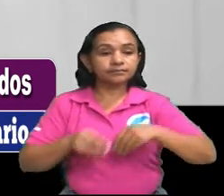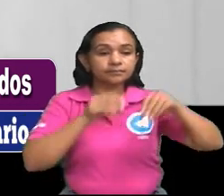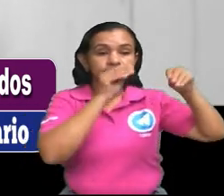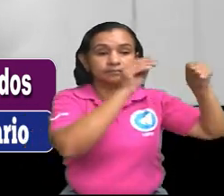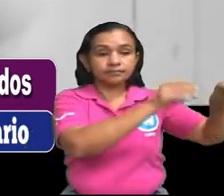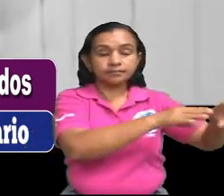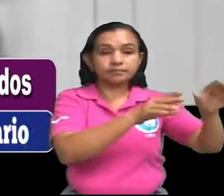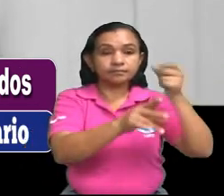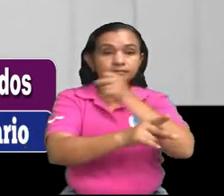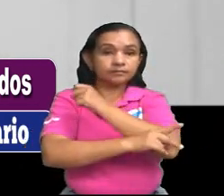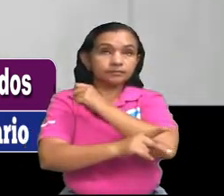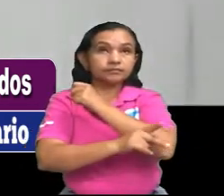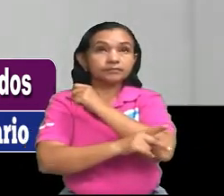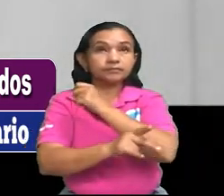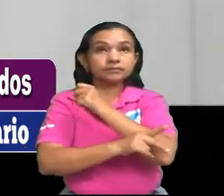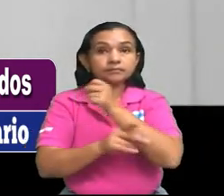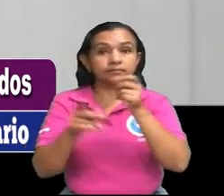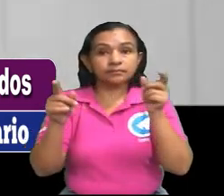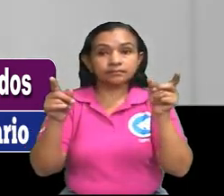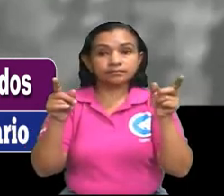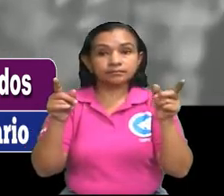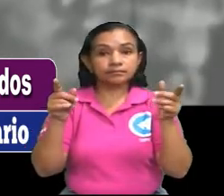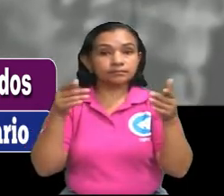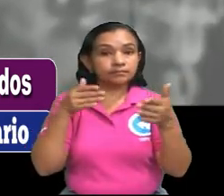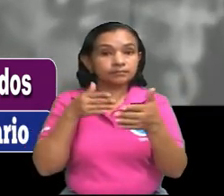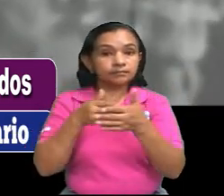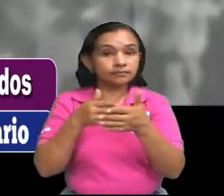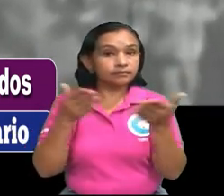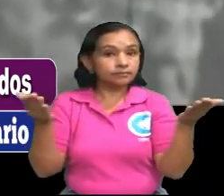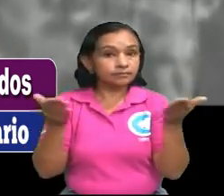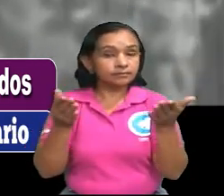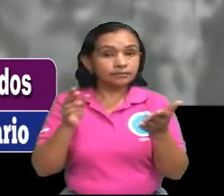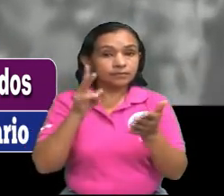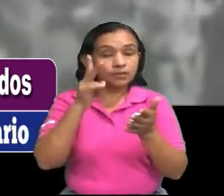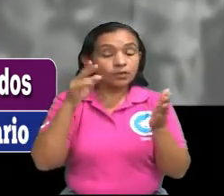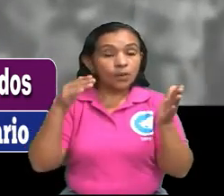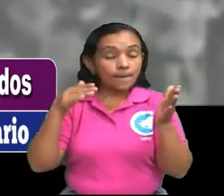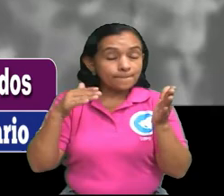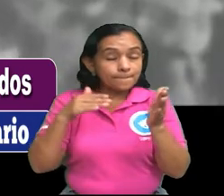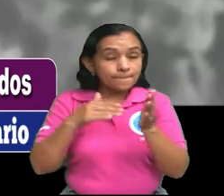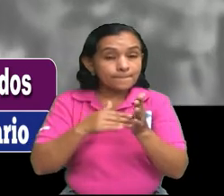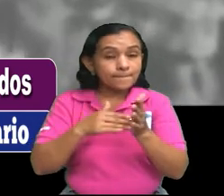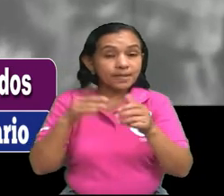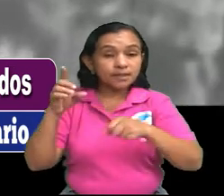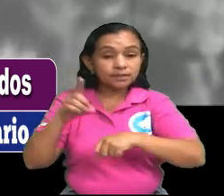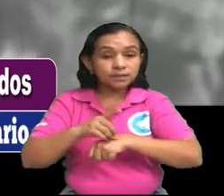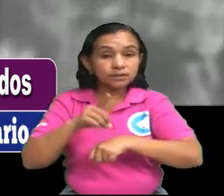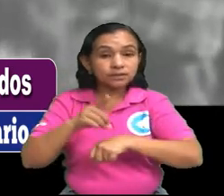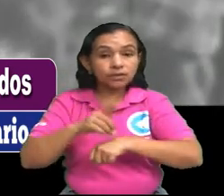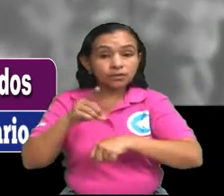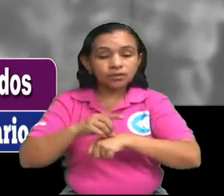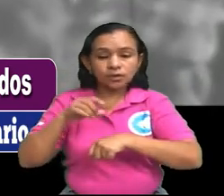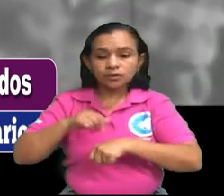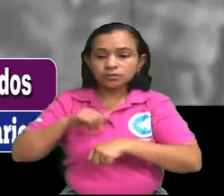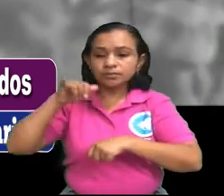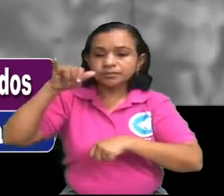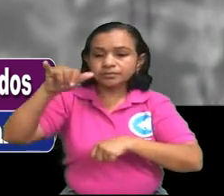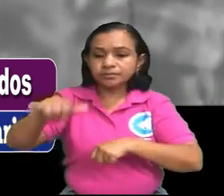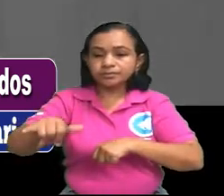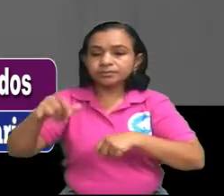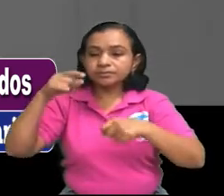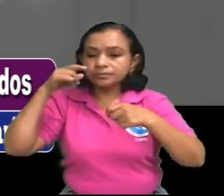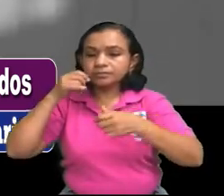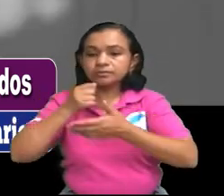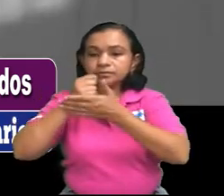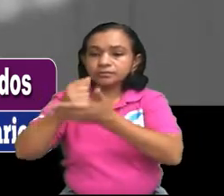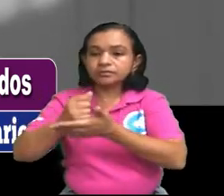hacerle un paréntesis nuevamente, es decir, 2,000 médicos cubanos fueron los primeros en pisar la isla. Además de eso,